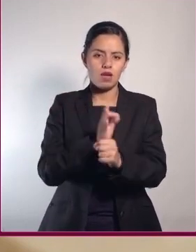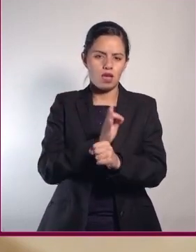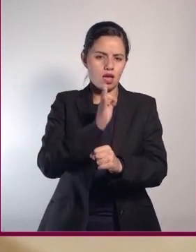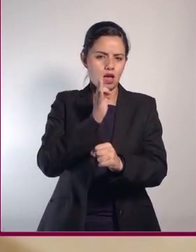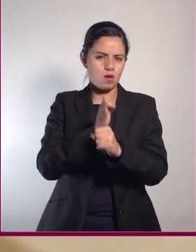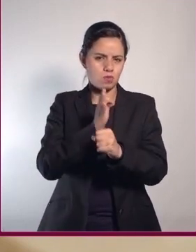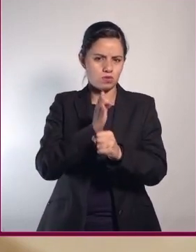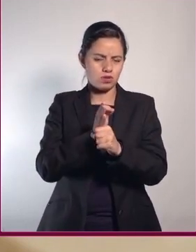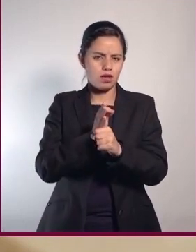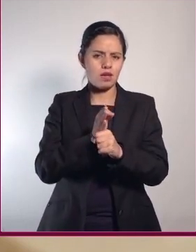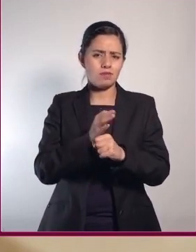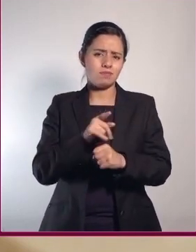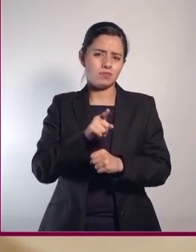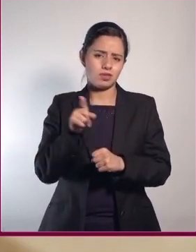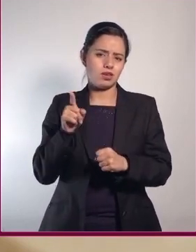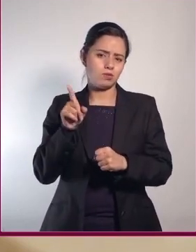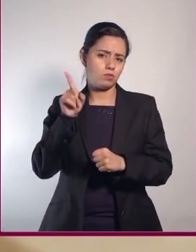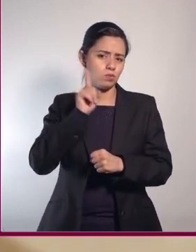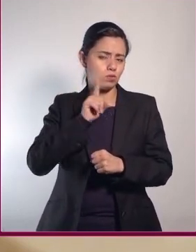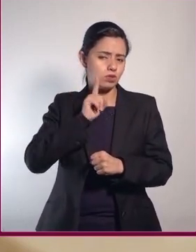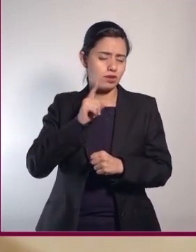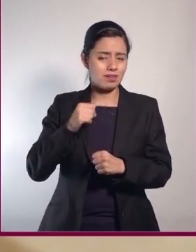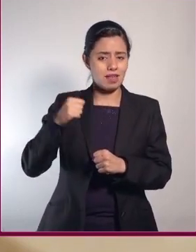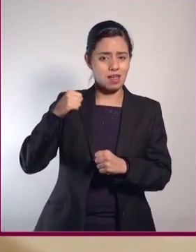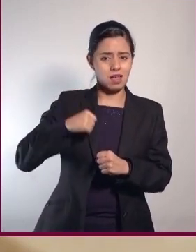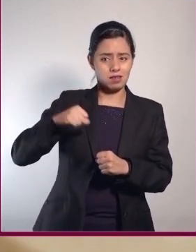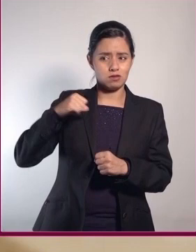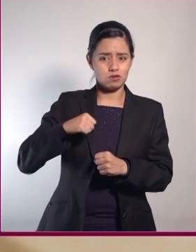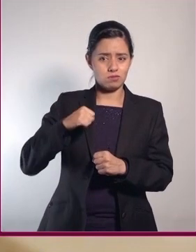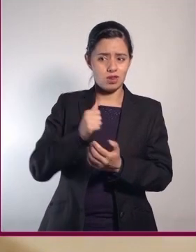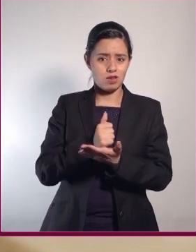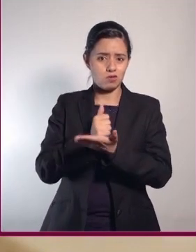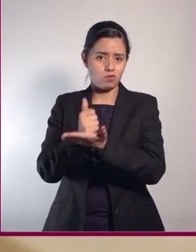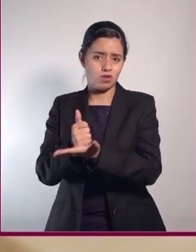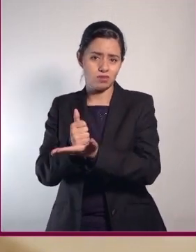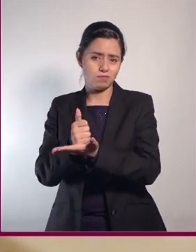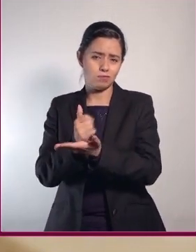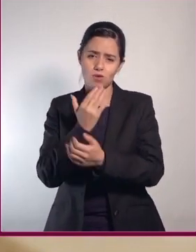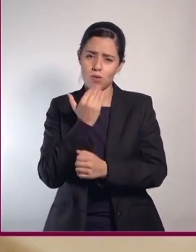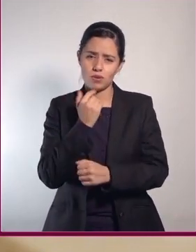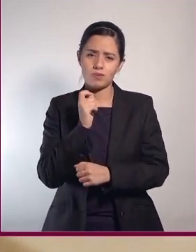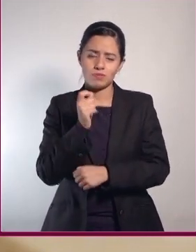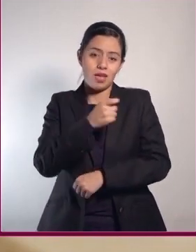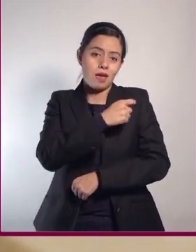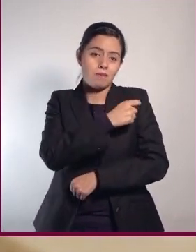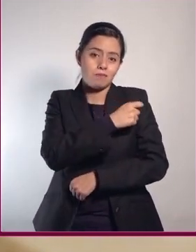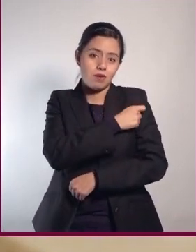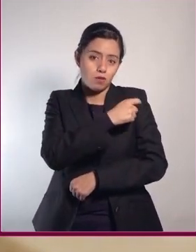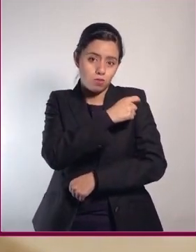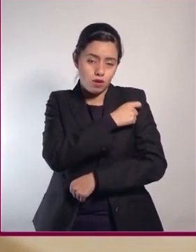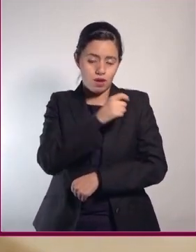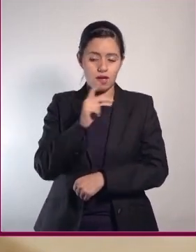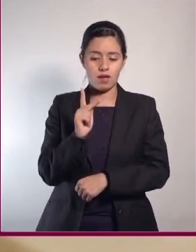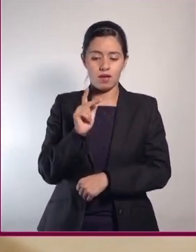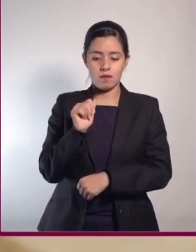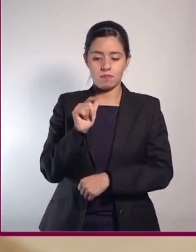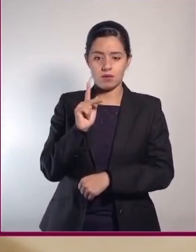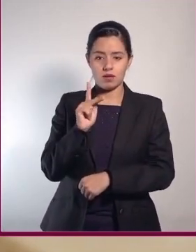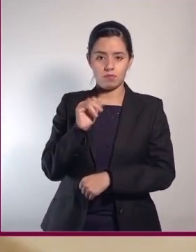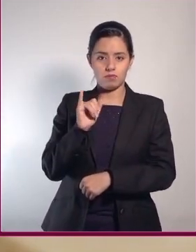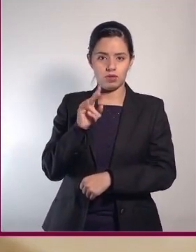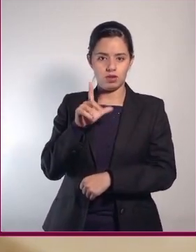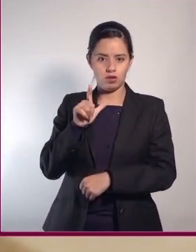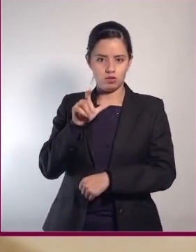las generaciones de mujeres que nos preceden: una vacuna para prevenir el virus del papiloma humano,